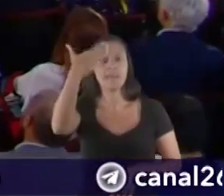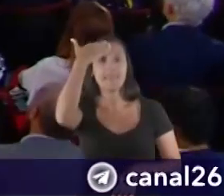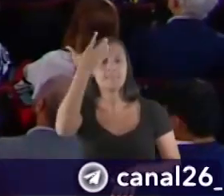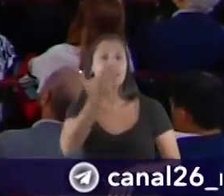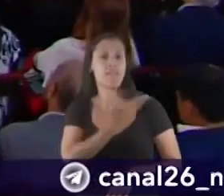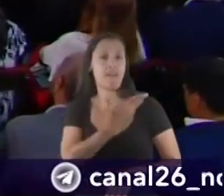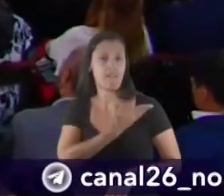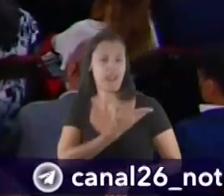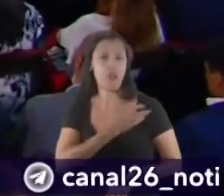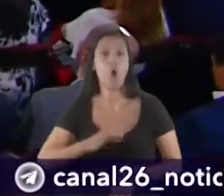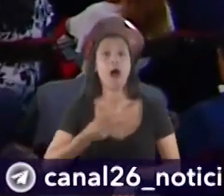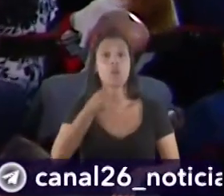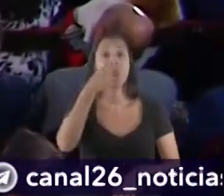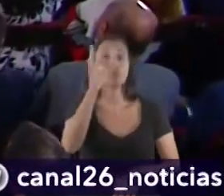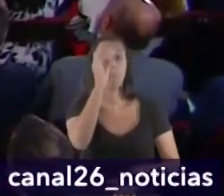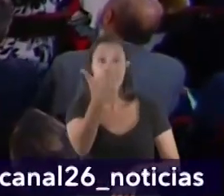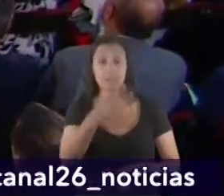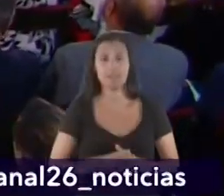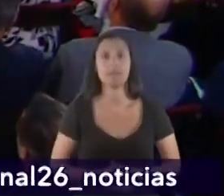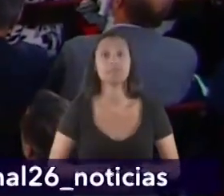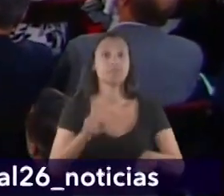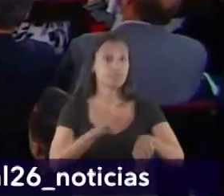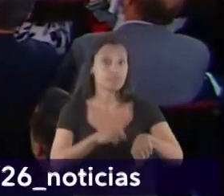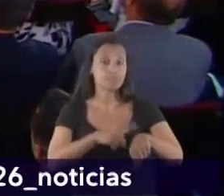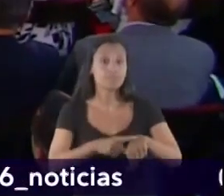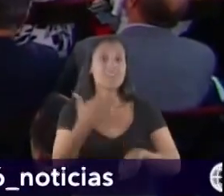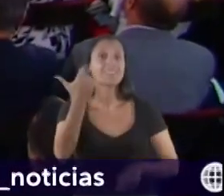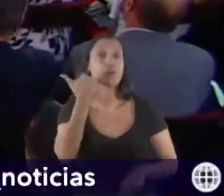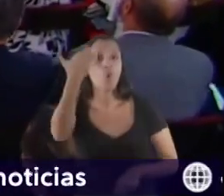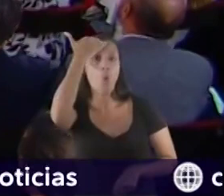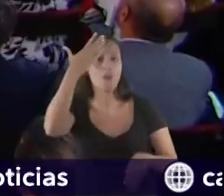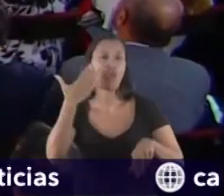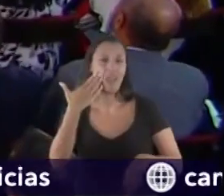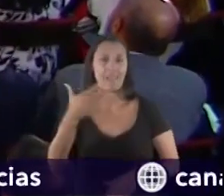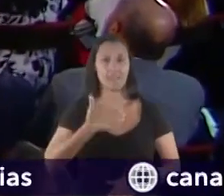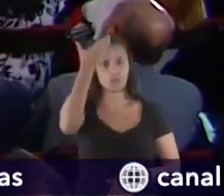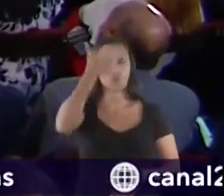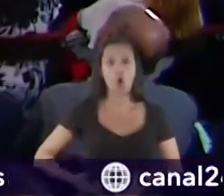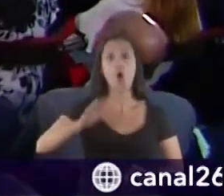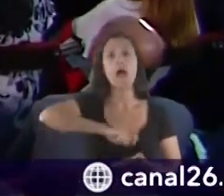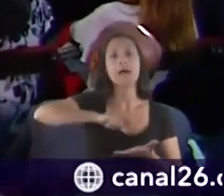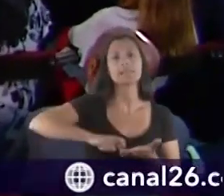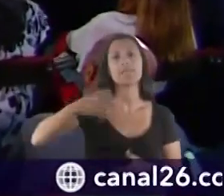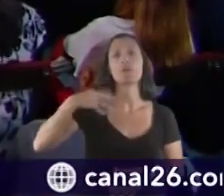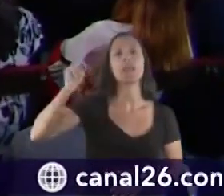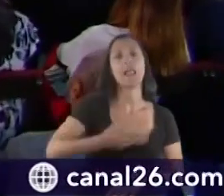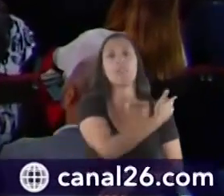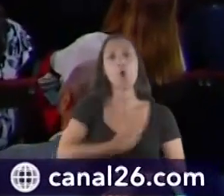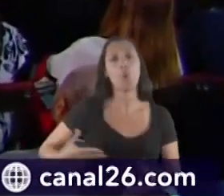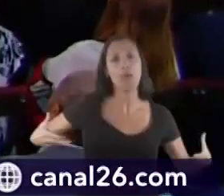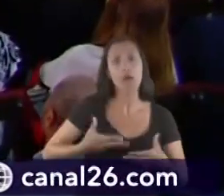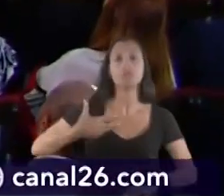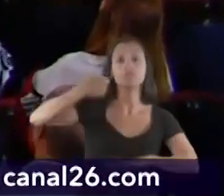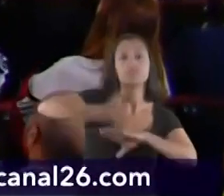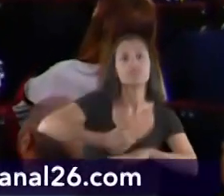días del mes de febrero del año 2023, siendo las 17:15 horas, yo, el escribano general del Gobierno de la Nación,